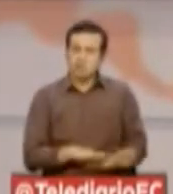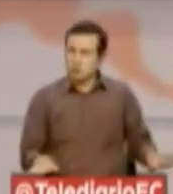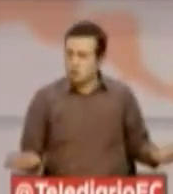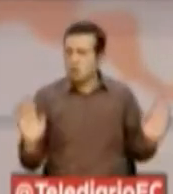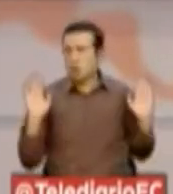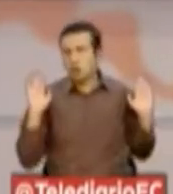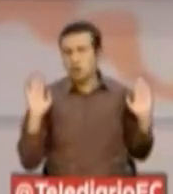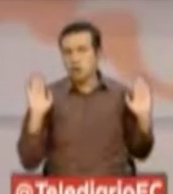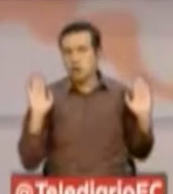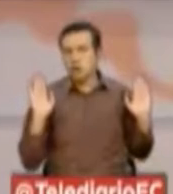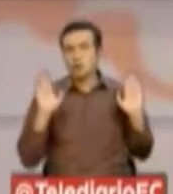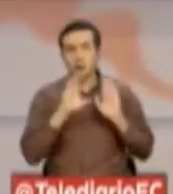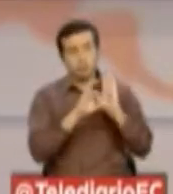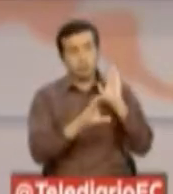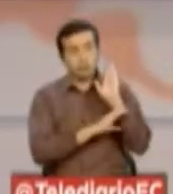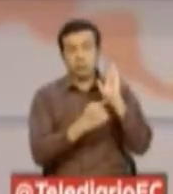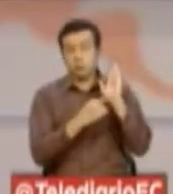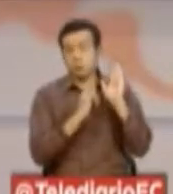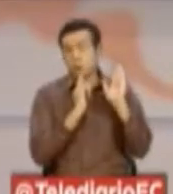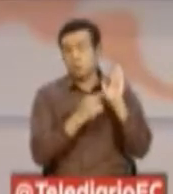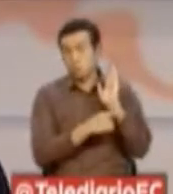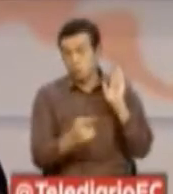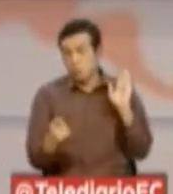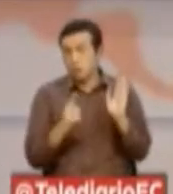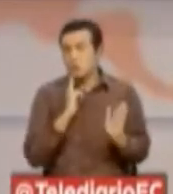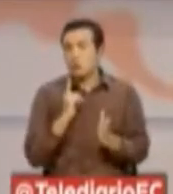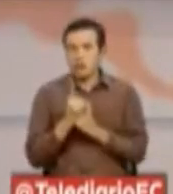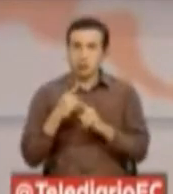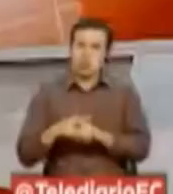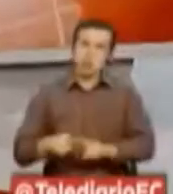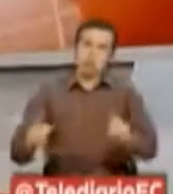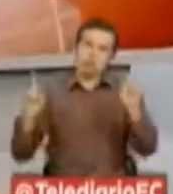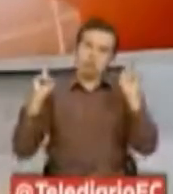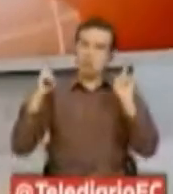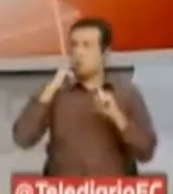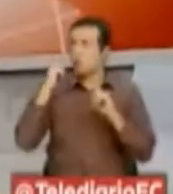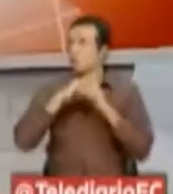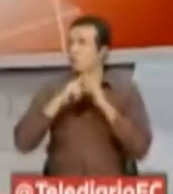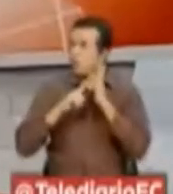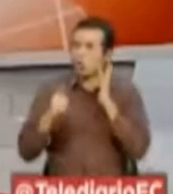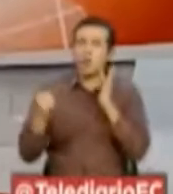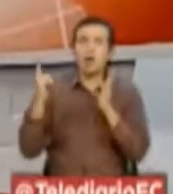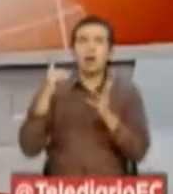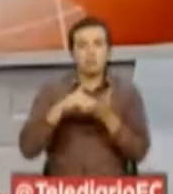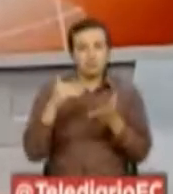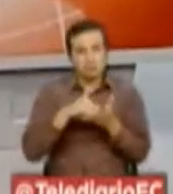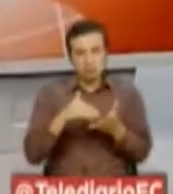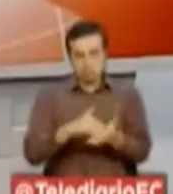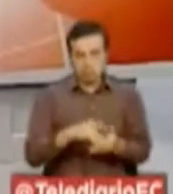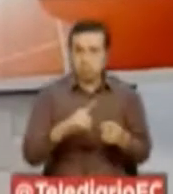y así dije la constitución de eeuu claro hay una gran variedad de posibilidades reelección indefinida